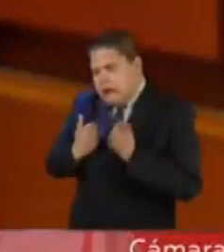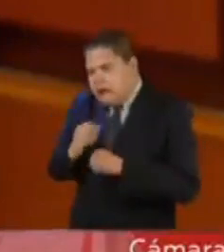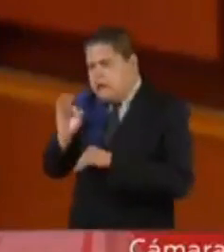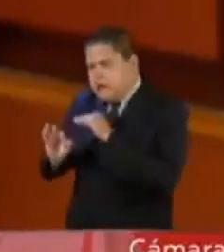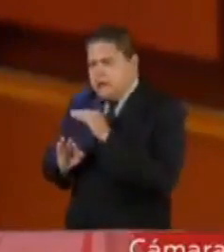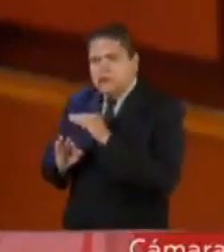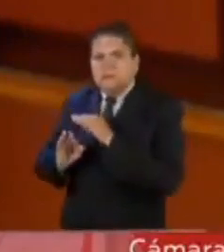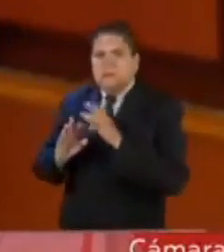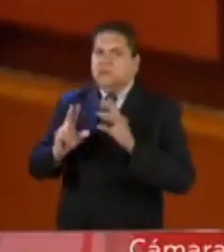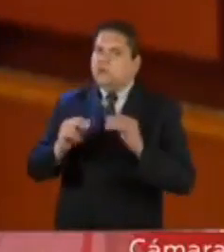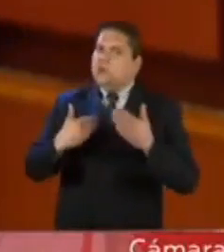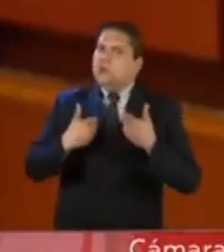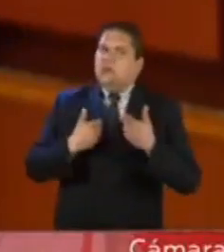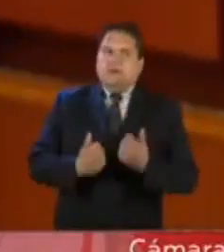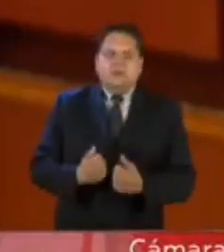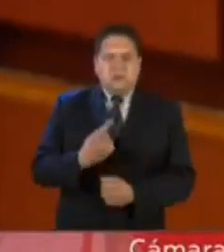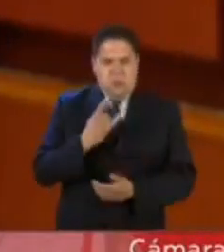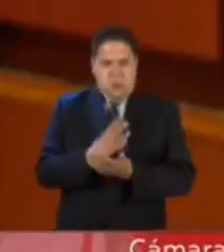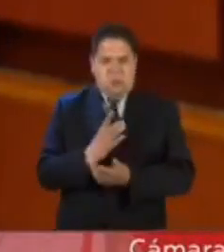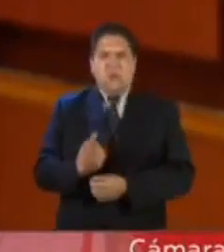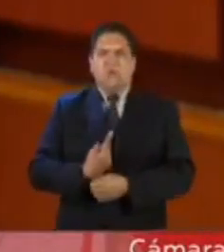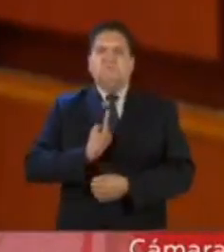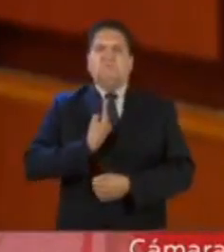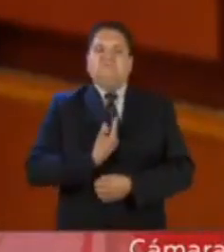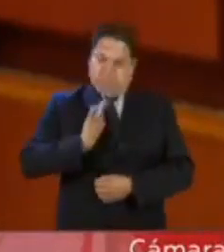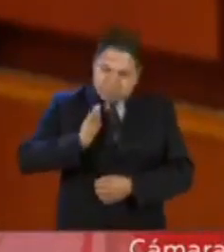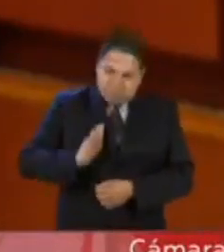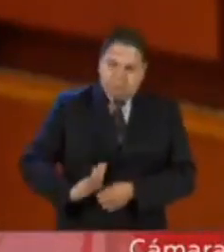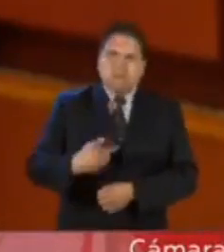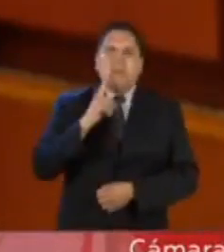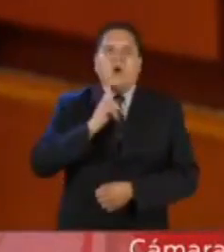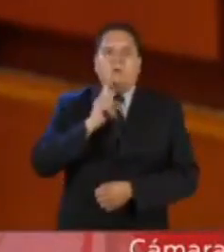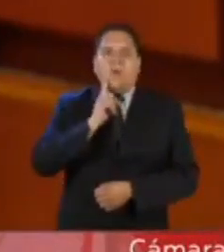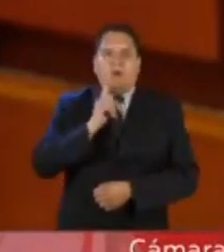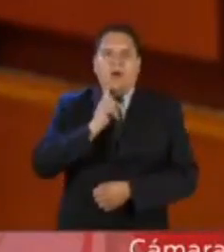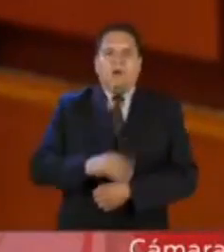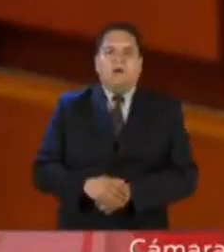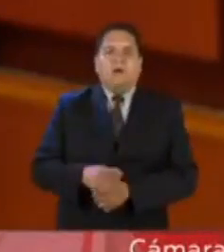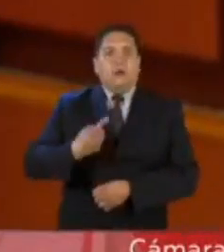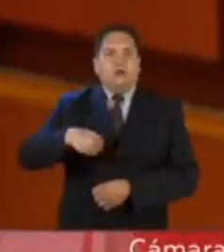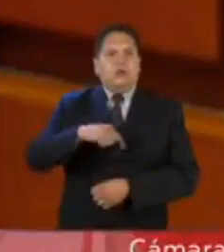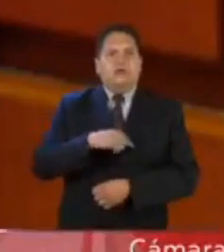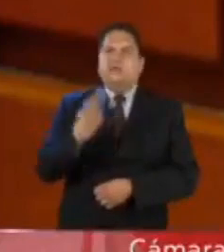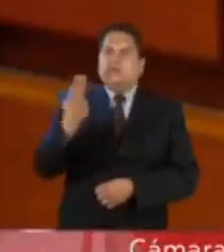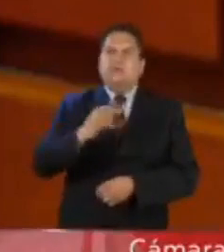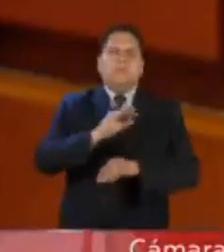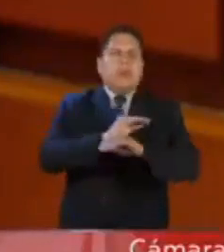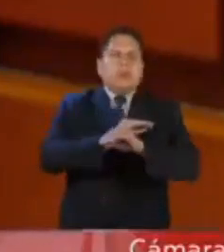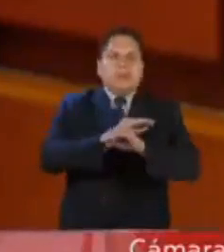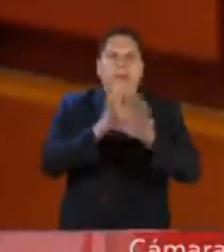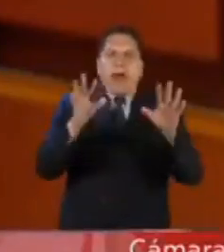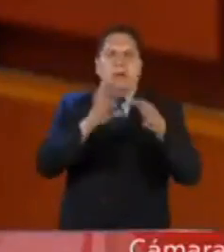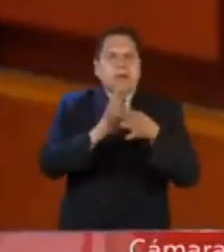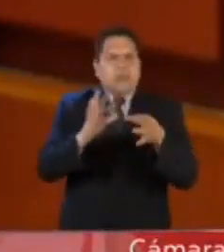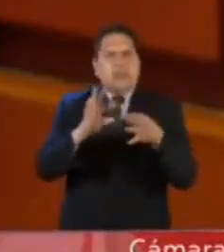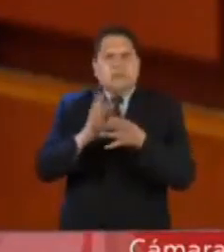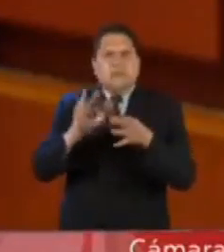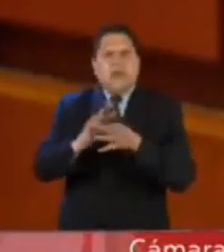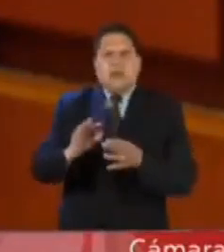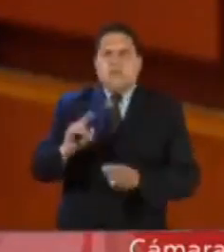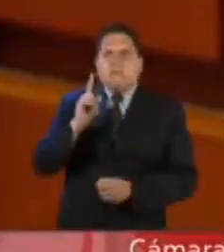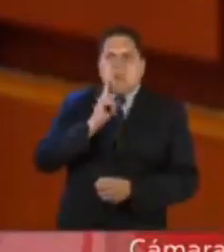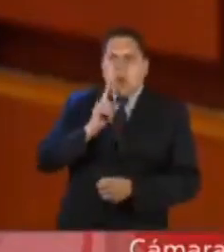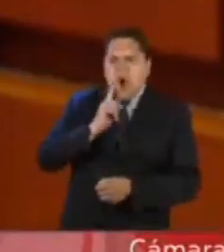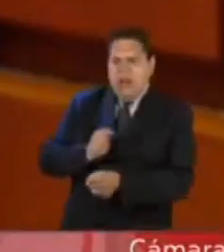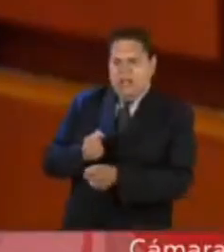hoy estos feminicidios que son brutales y violentos son la manifestación de una cadena de violencia y